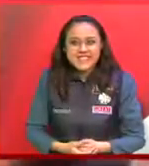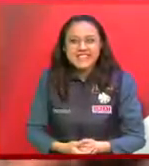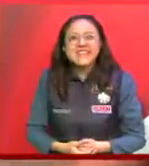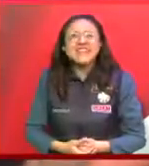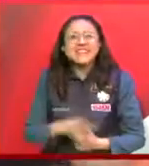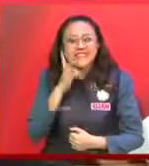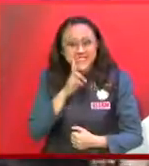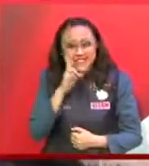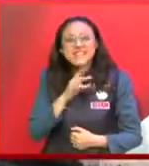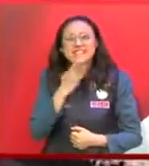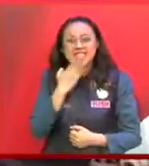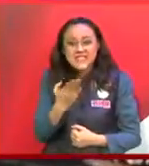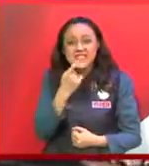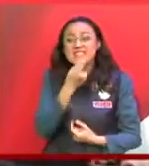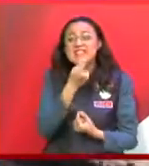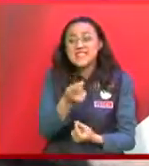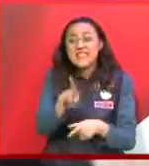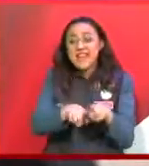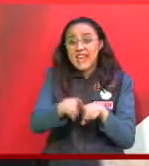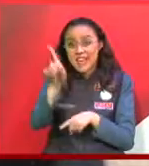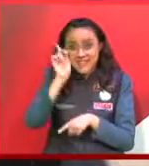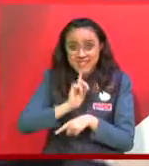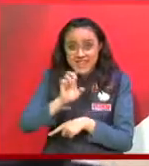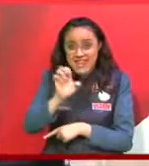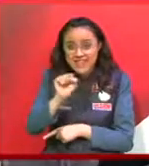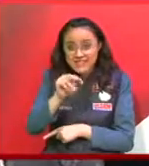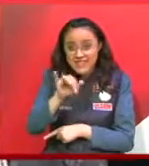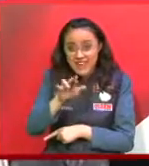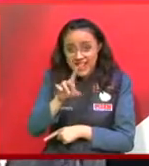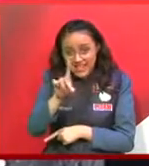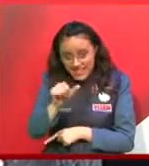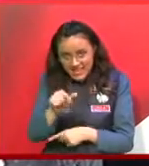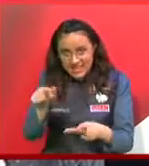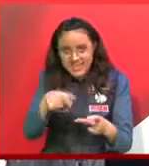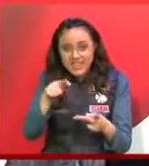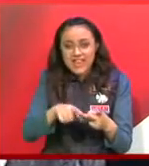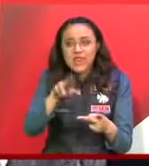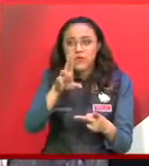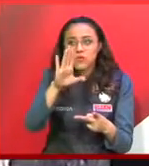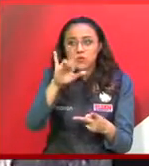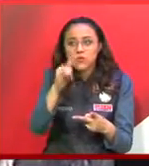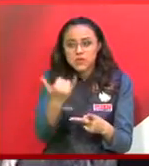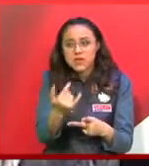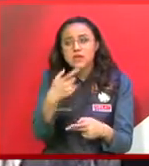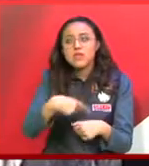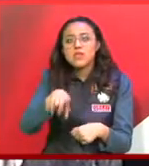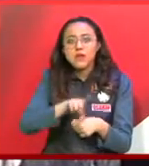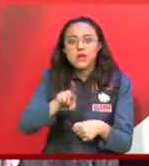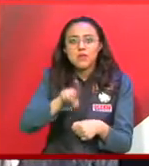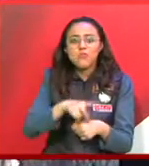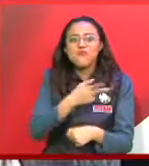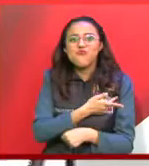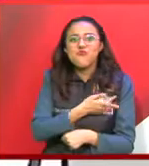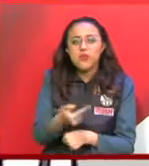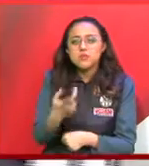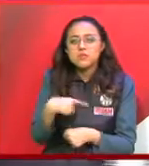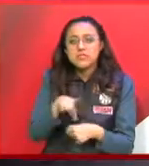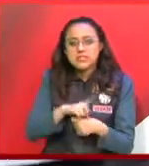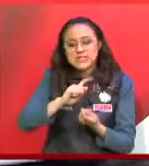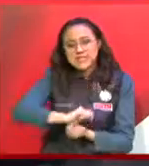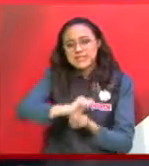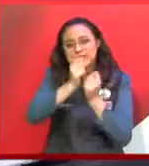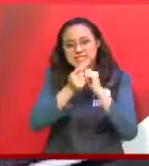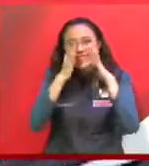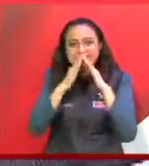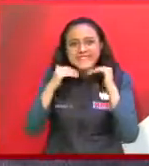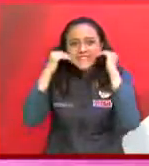Uno de los casos fue el de las pequeñas hermanas Esmeralda y Rubí, quienes aún con la escasez en la que viven día con día, logramos pintar una